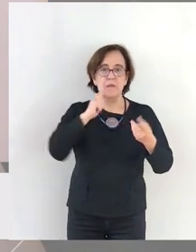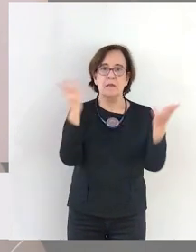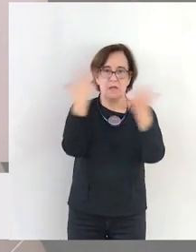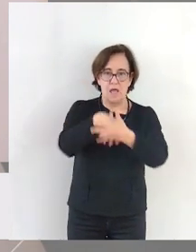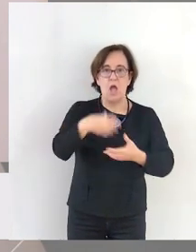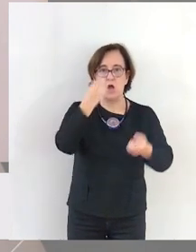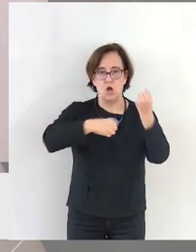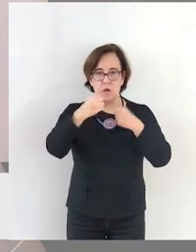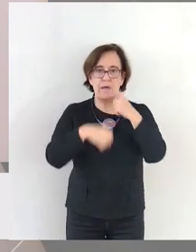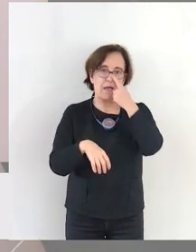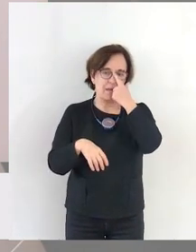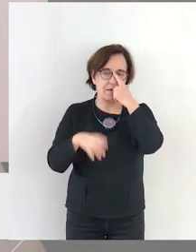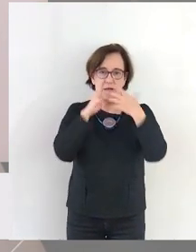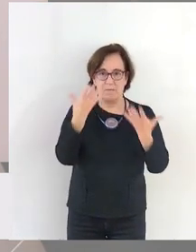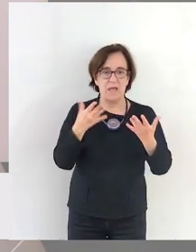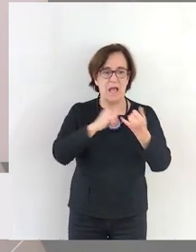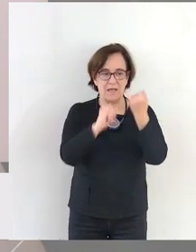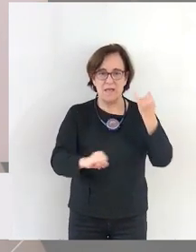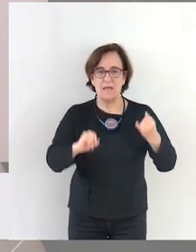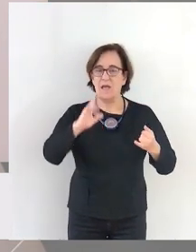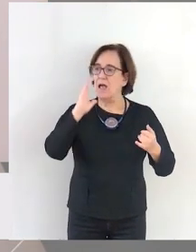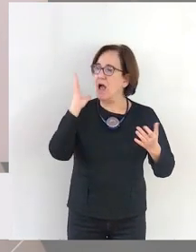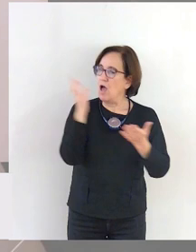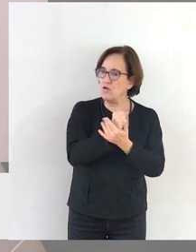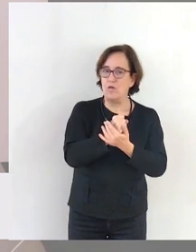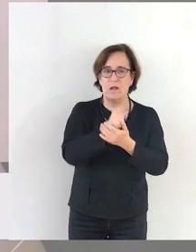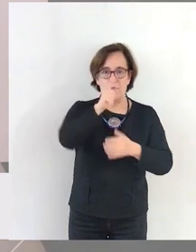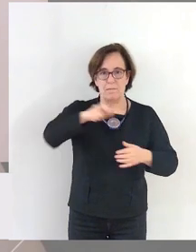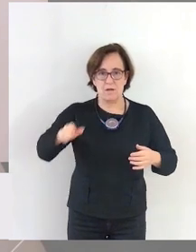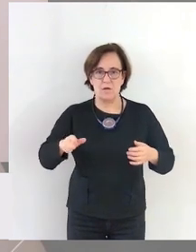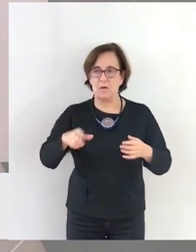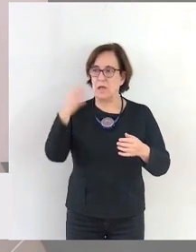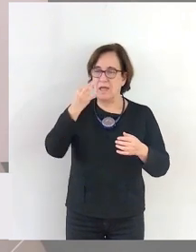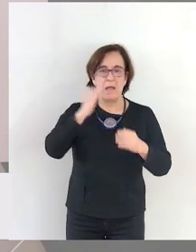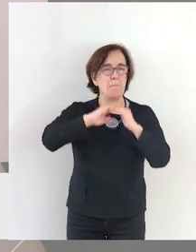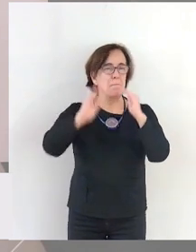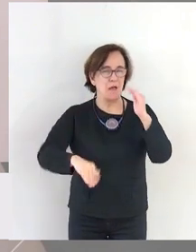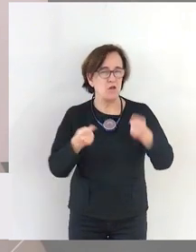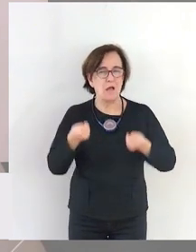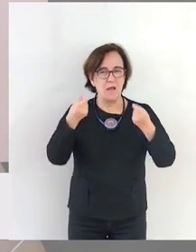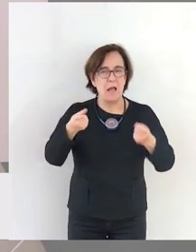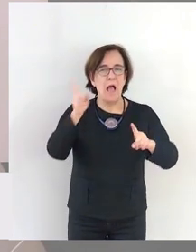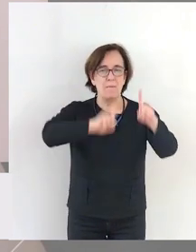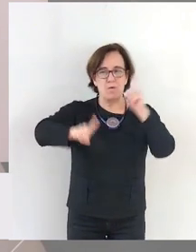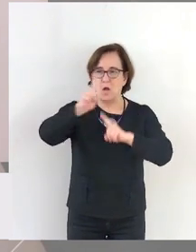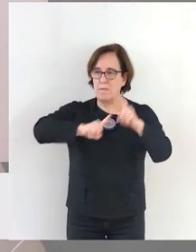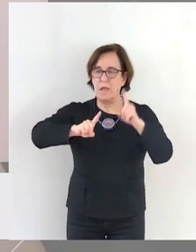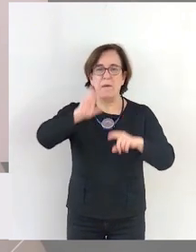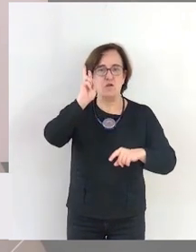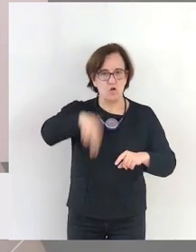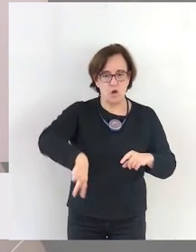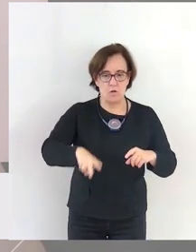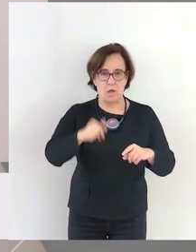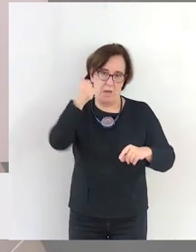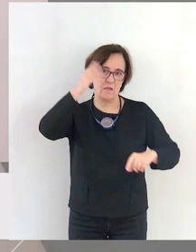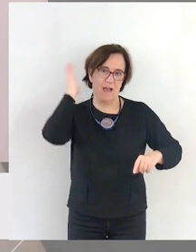y económica si bien las crisis afectan a todas las personas quienes menos han contribuido al problema son los